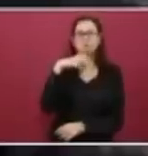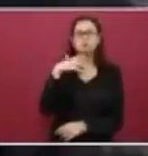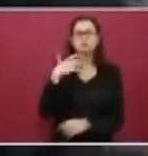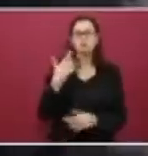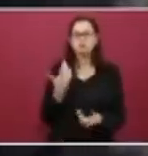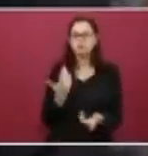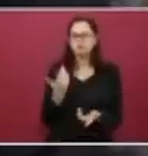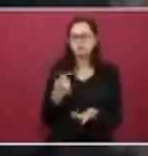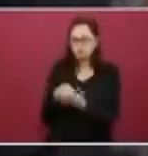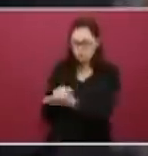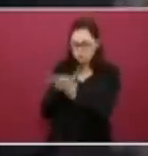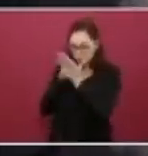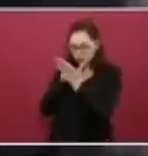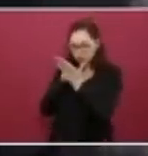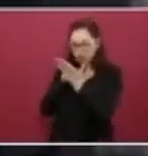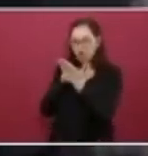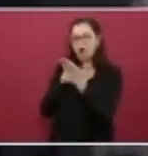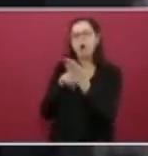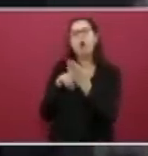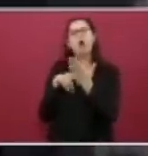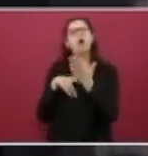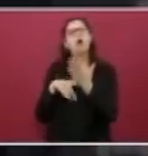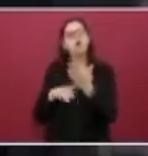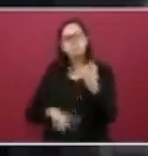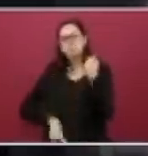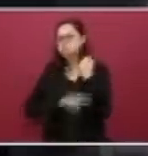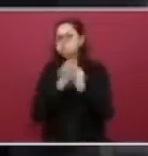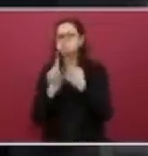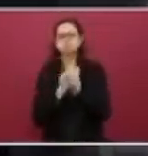de que no hay problema